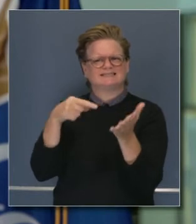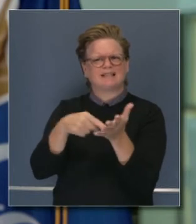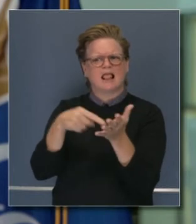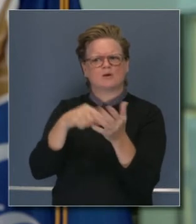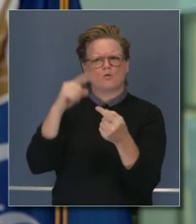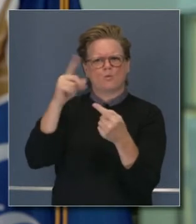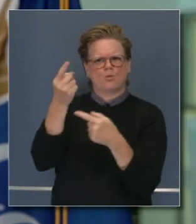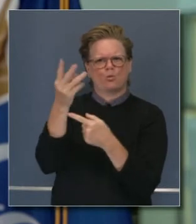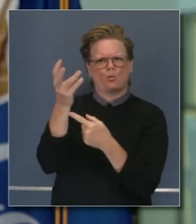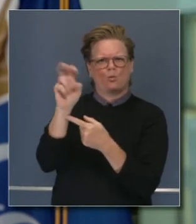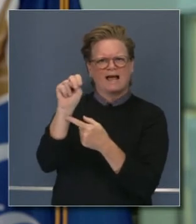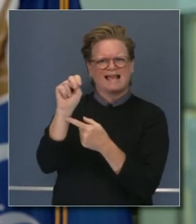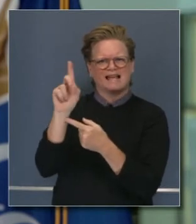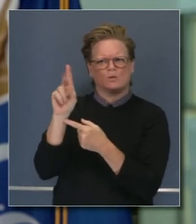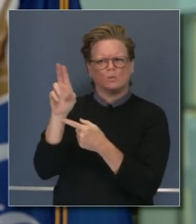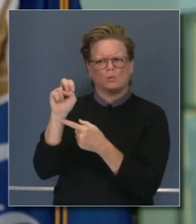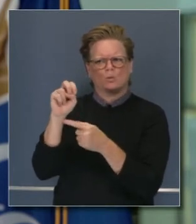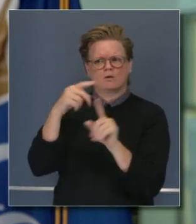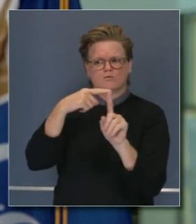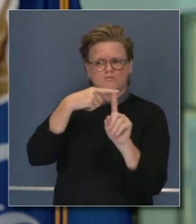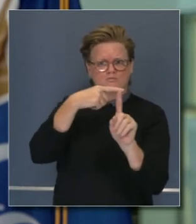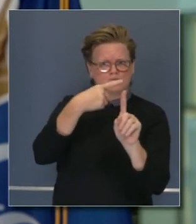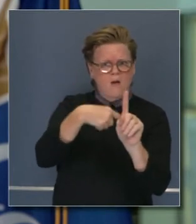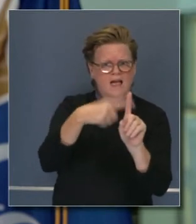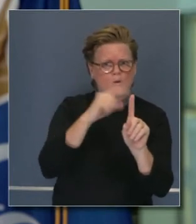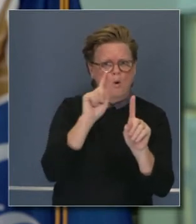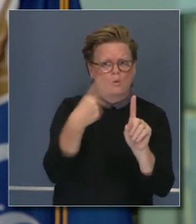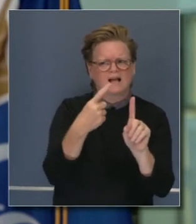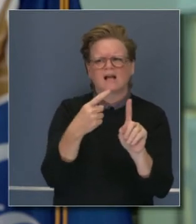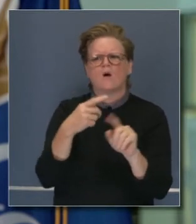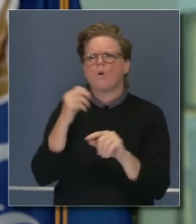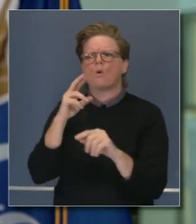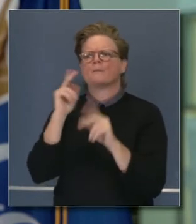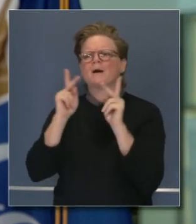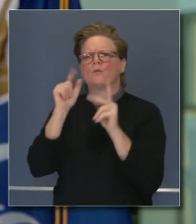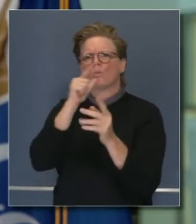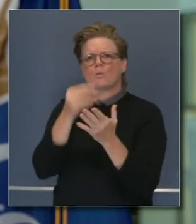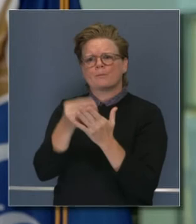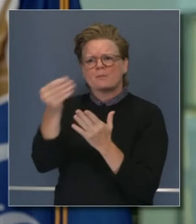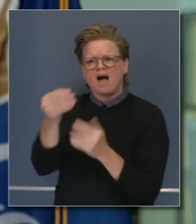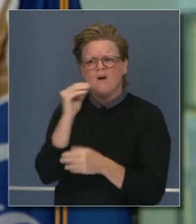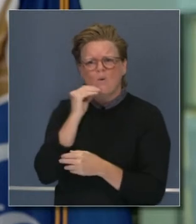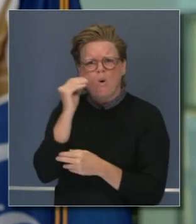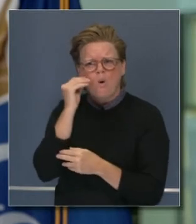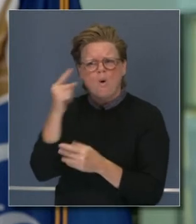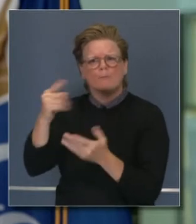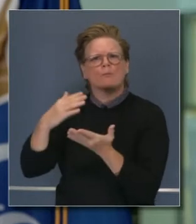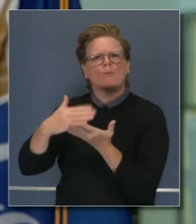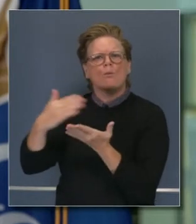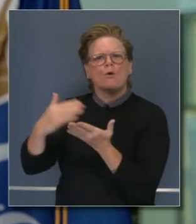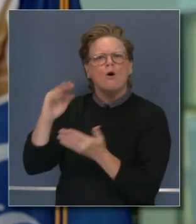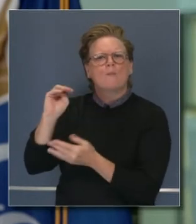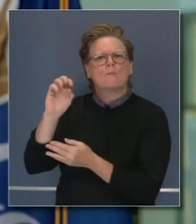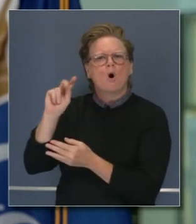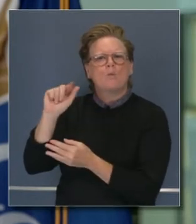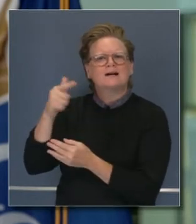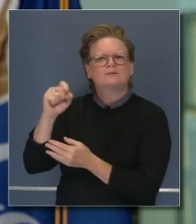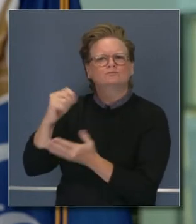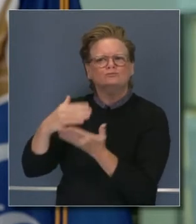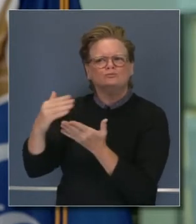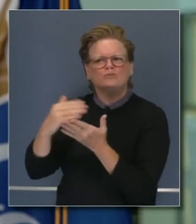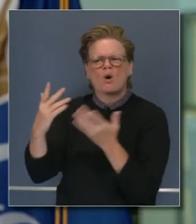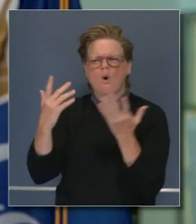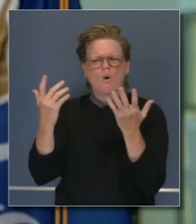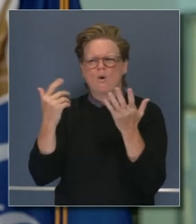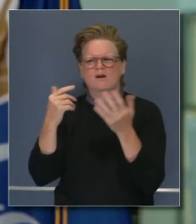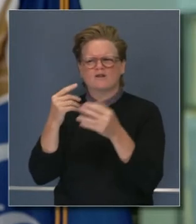decir un poco más? Esto incluye a las personas que están alquilando, a los dueños de casas. ¿Qué tienen